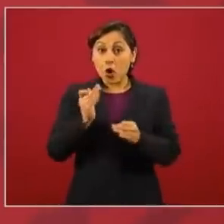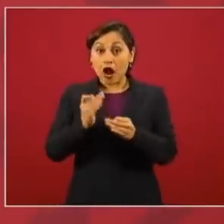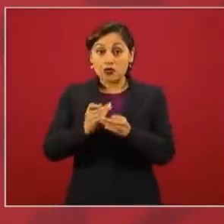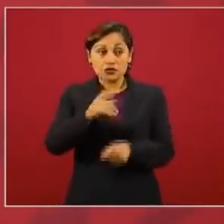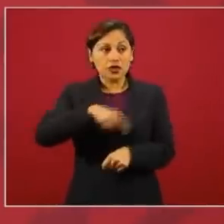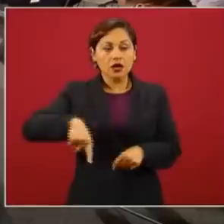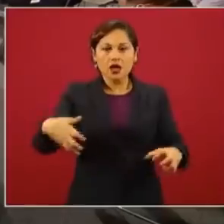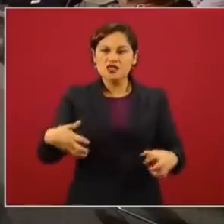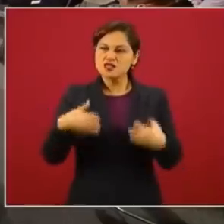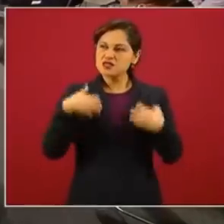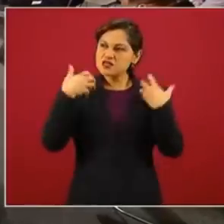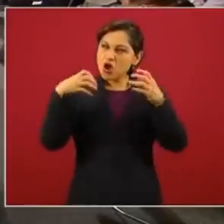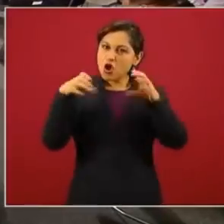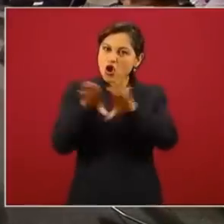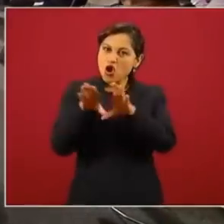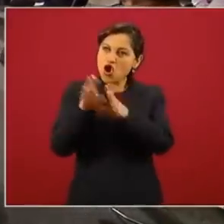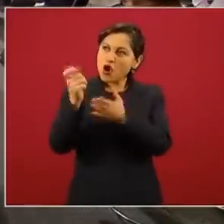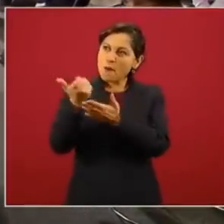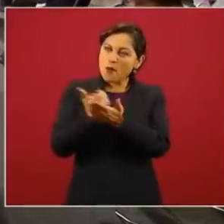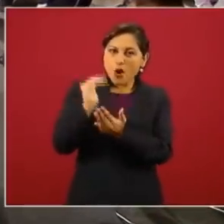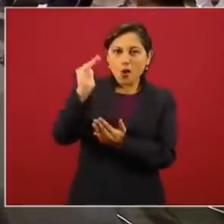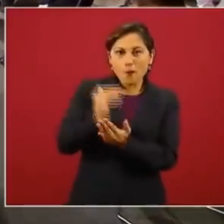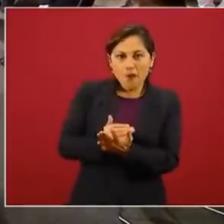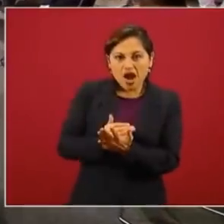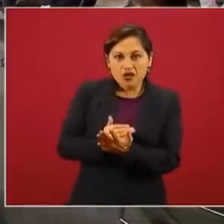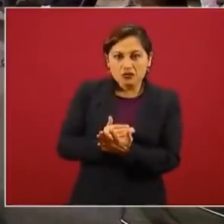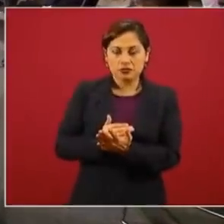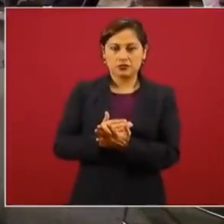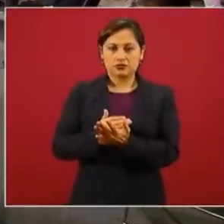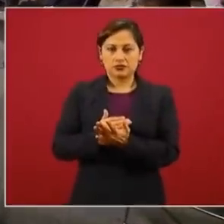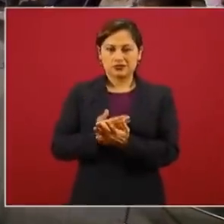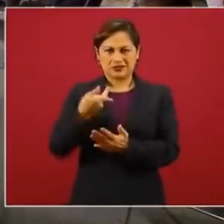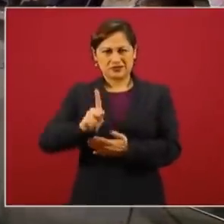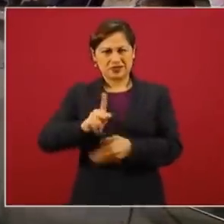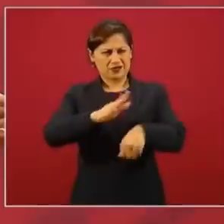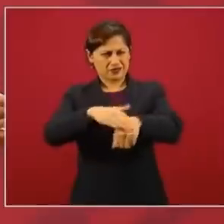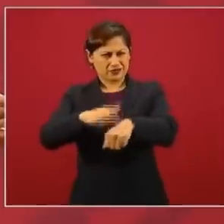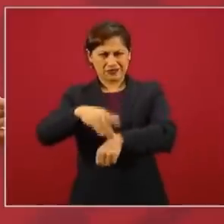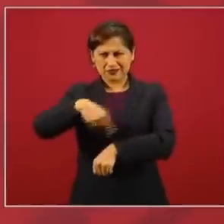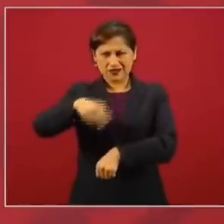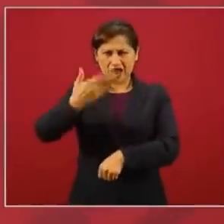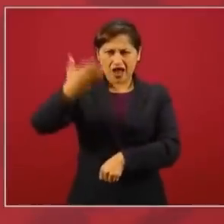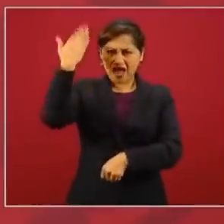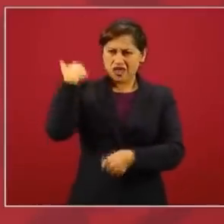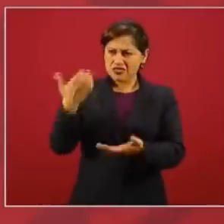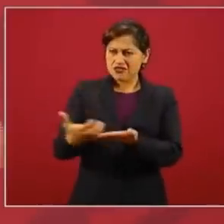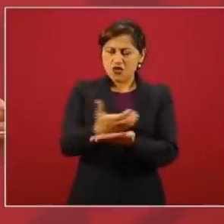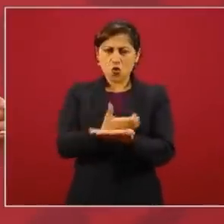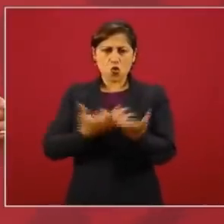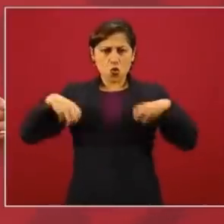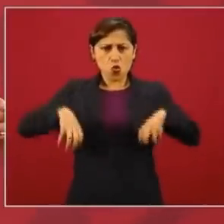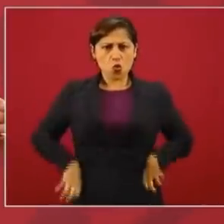pero antes se servían con la cuchara grande. ¿Y qué hacían?